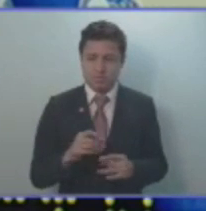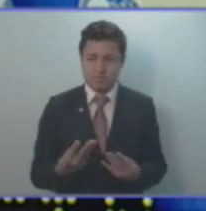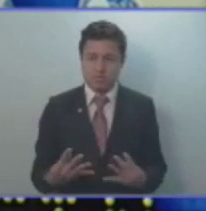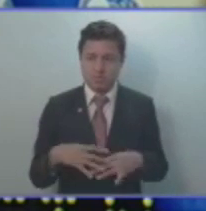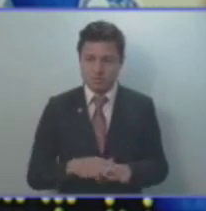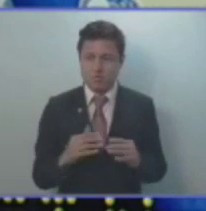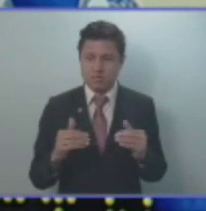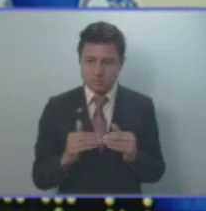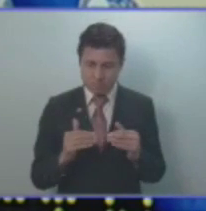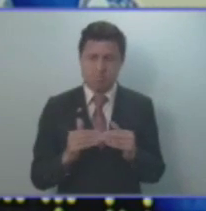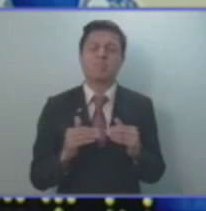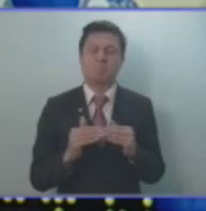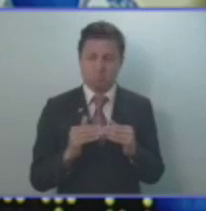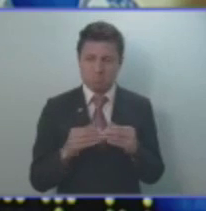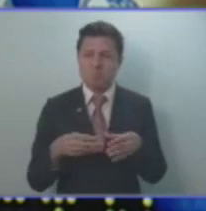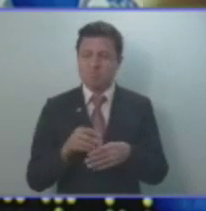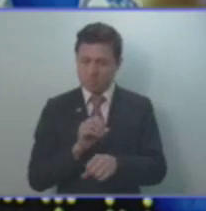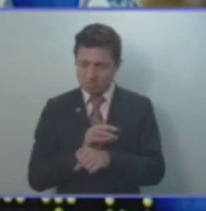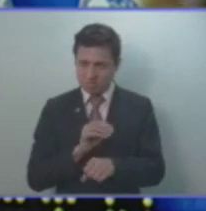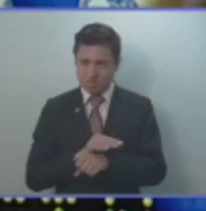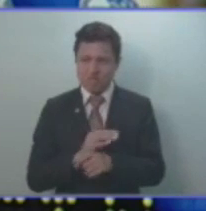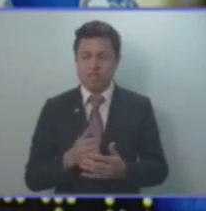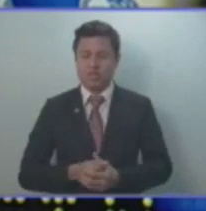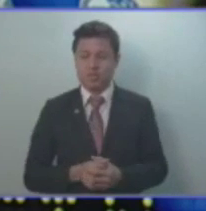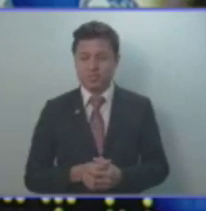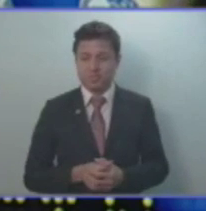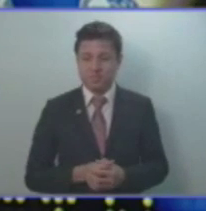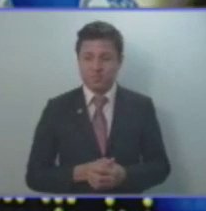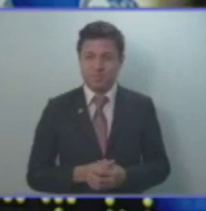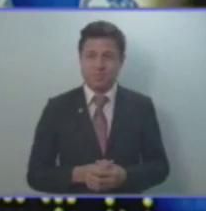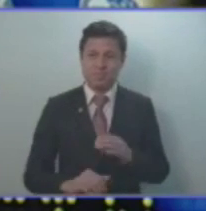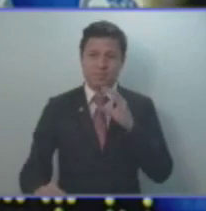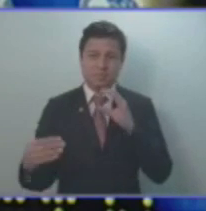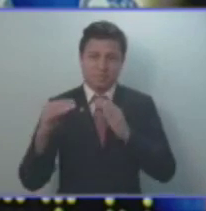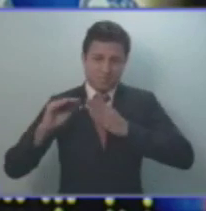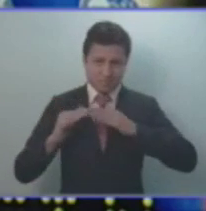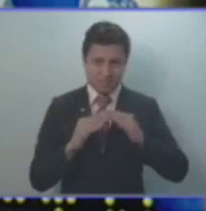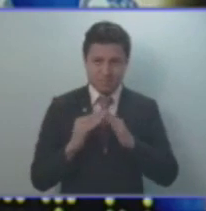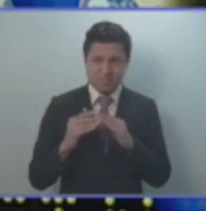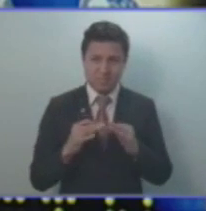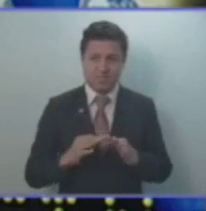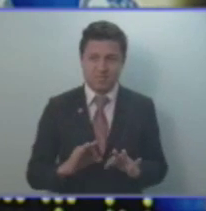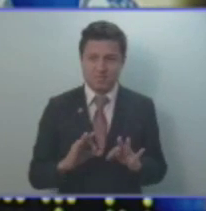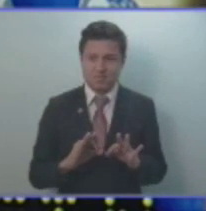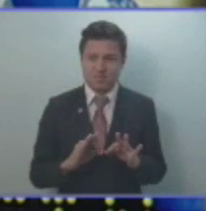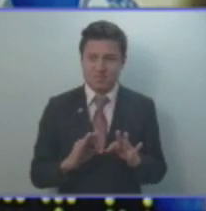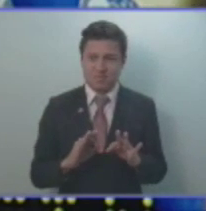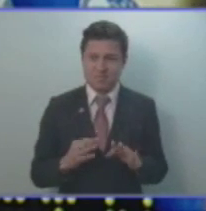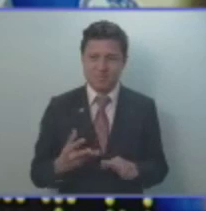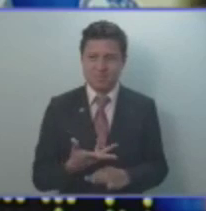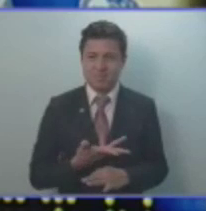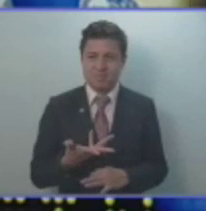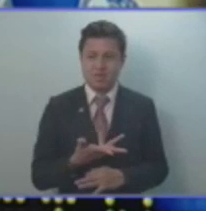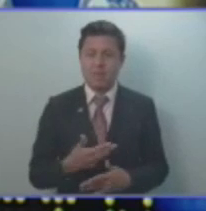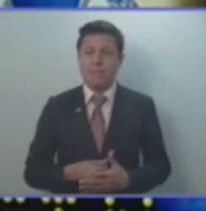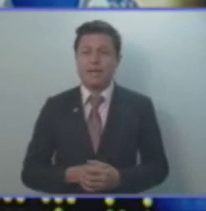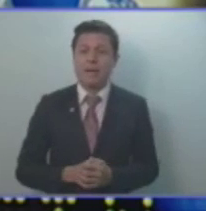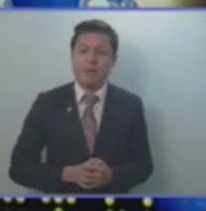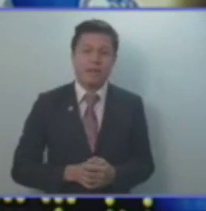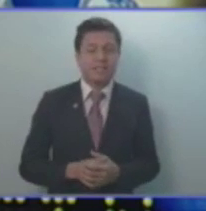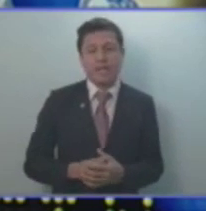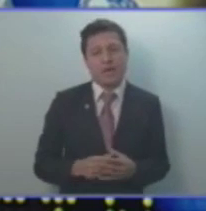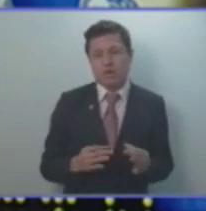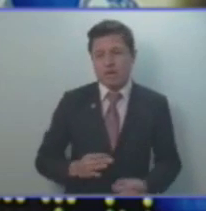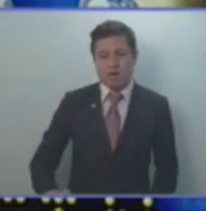Revitalizan su idioma y mantienen un vínculo sagrado con el medio ambiente en el territorio donde habitan. Por